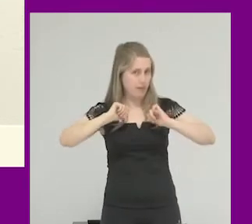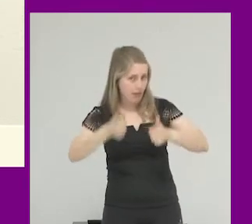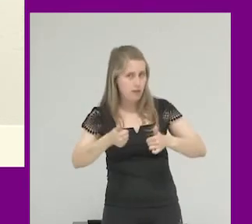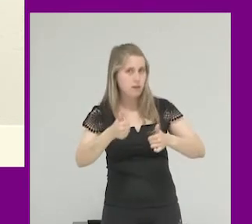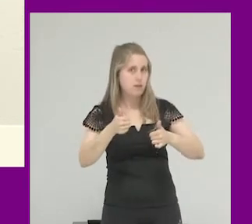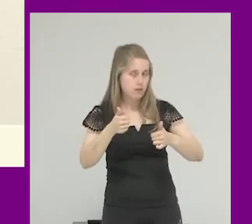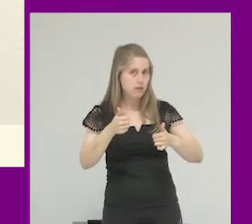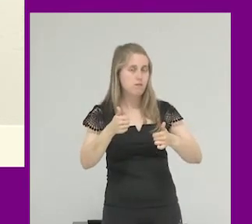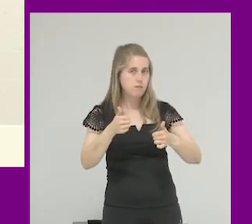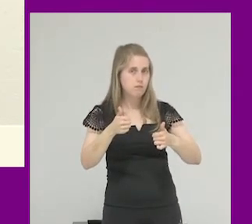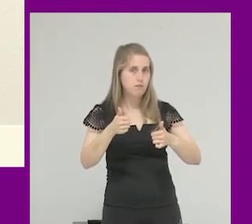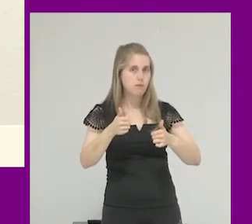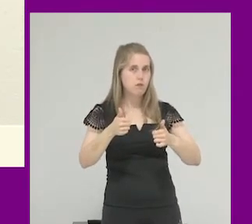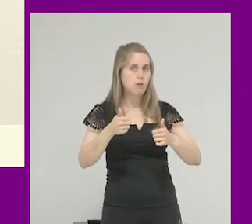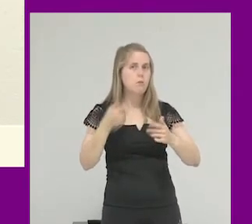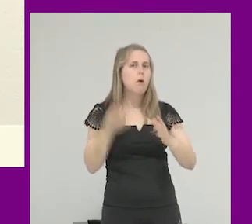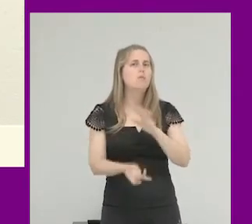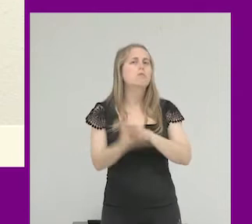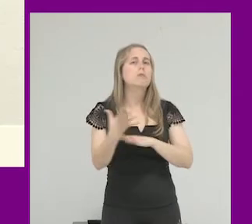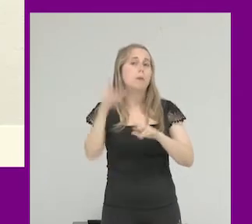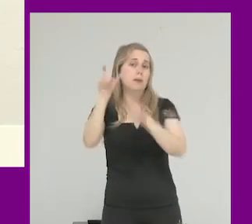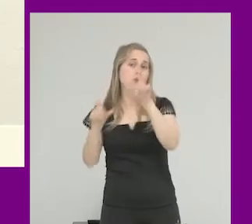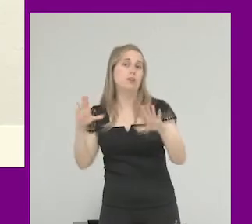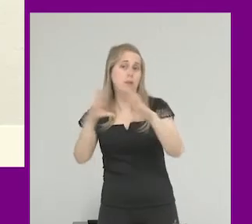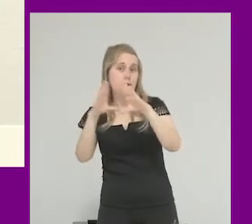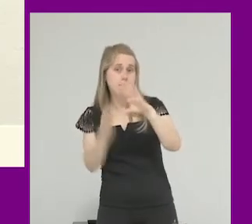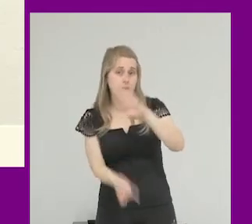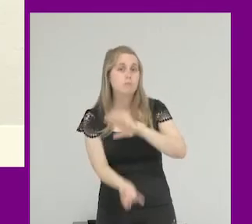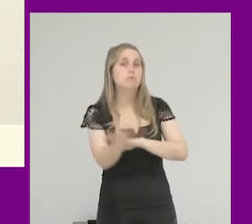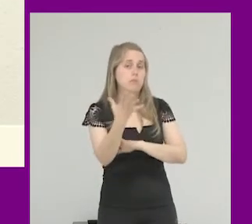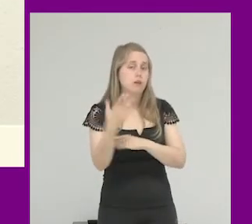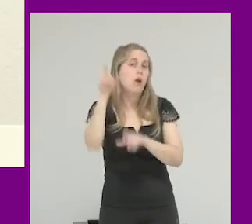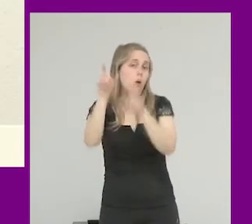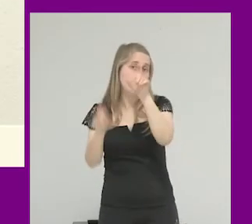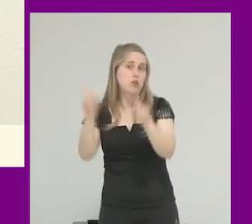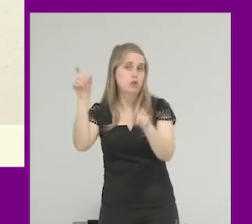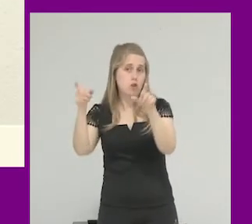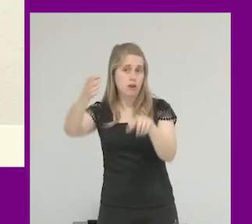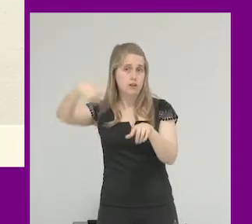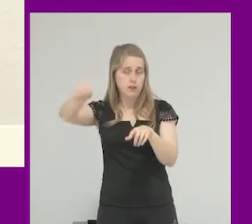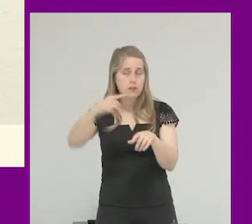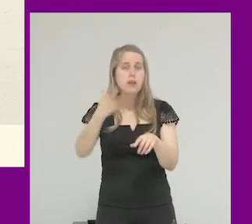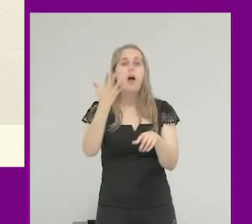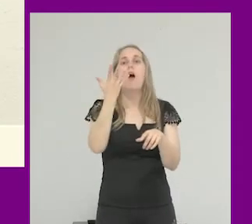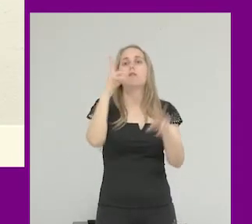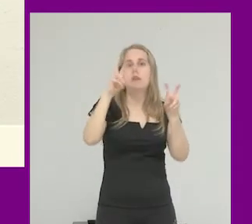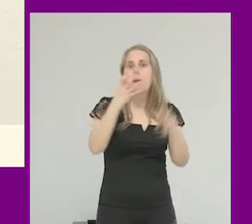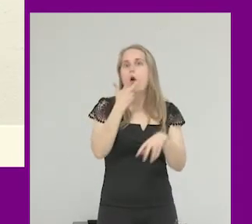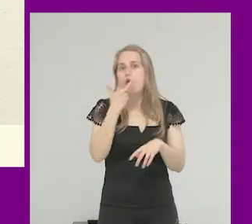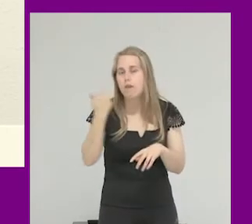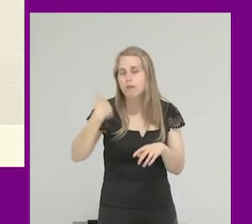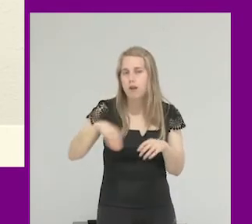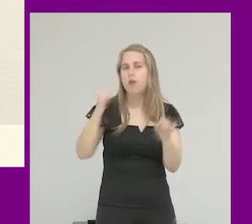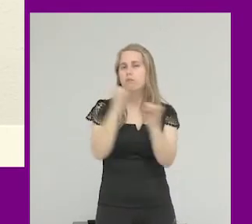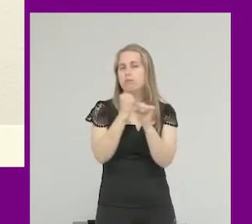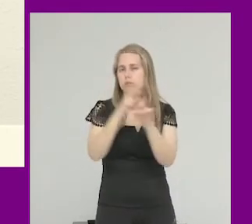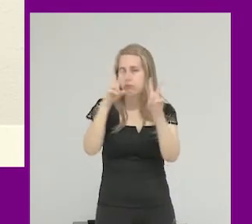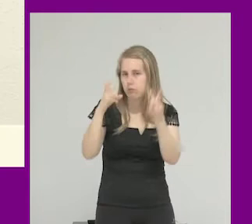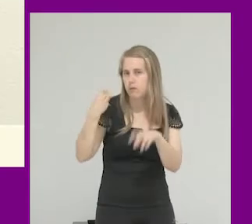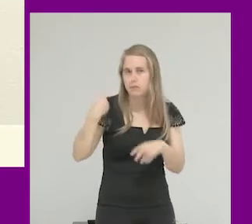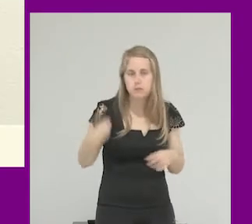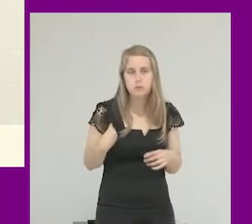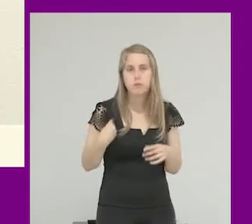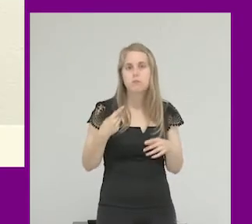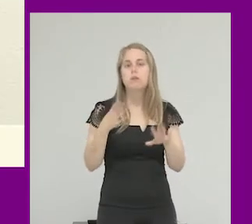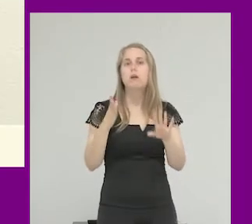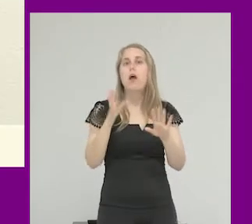academia, impulsado por feministas, que son aquellas personas que ya conocen el tema y que lo trabajan, pero,